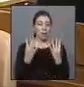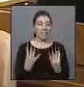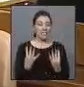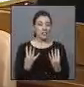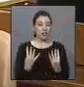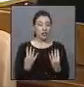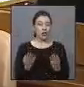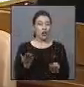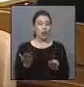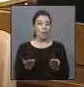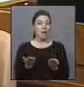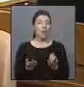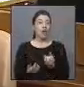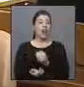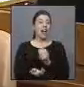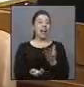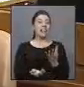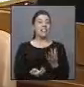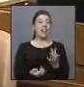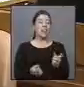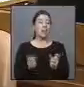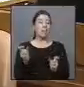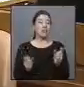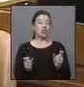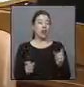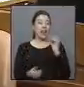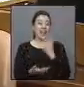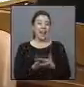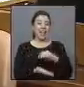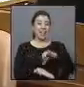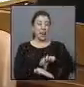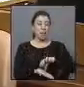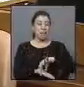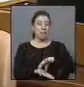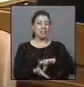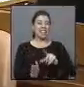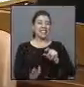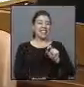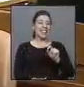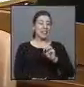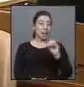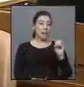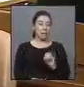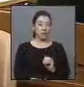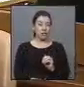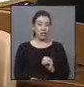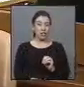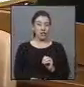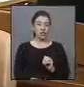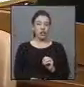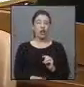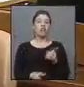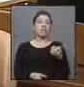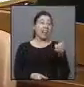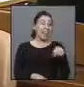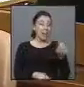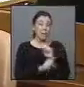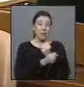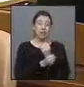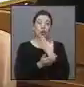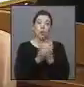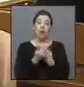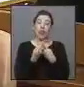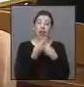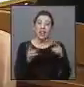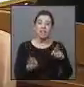en relación a la población del país con quien nos queramos comparar. El 70 y más por ciento de estos reinciden al